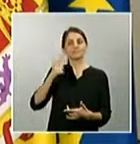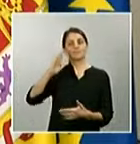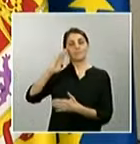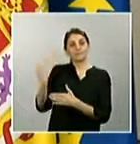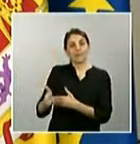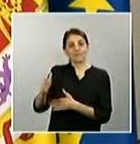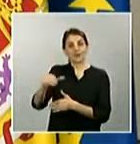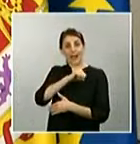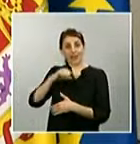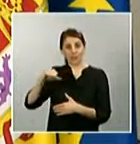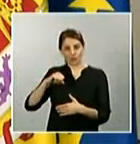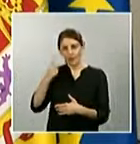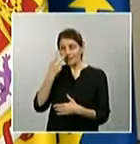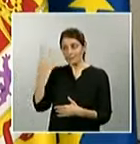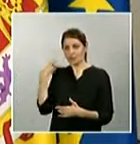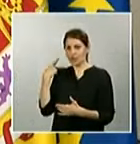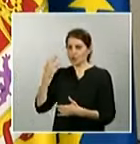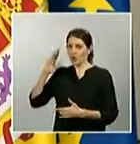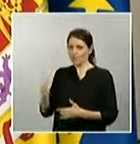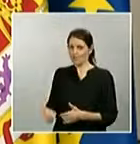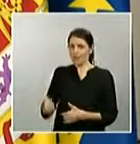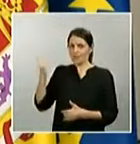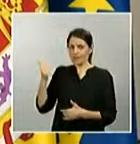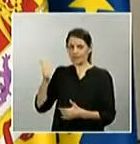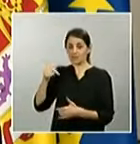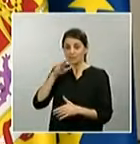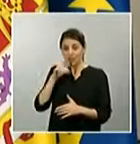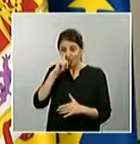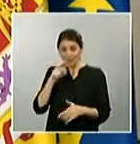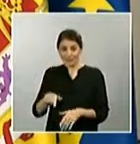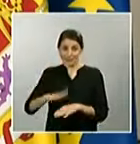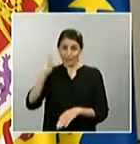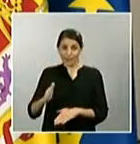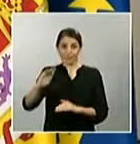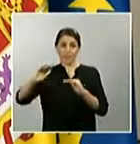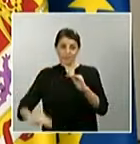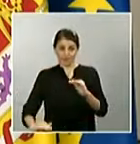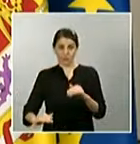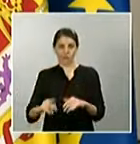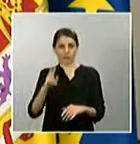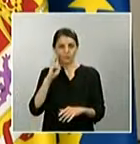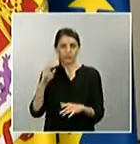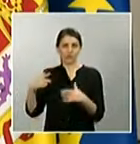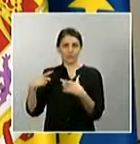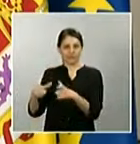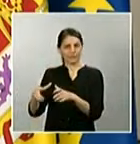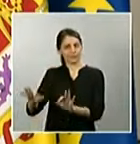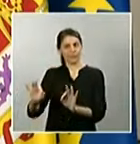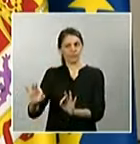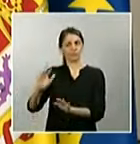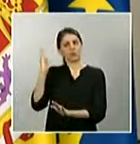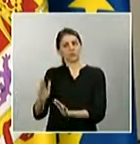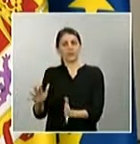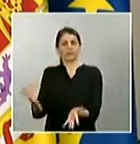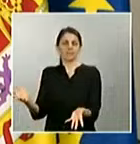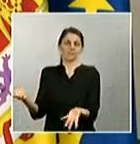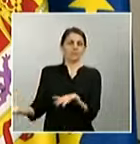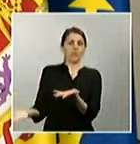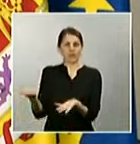fue mucho más intensa de lo que ha sido en esta ocasión que como vemos es el sector con efecto más moderado realmente